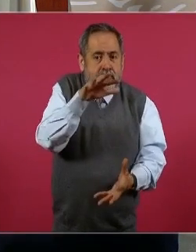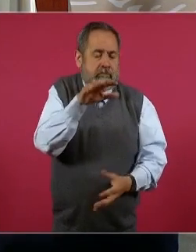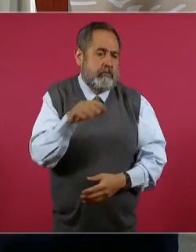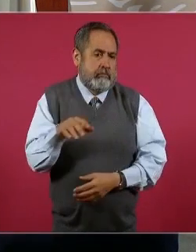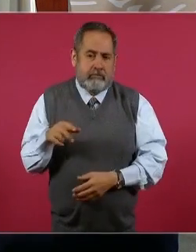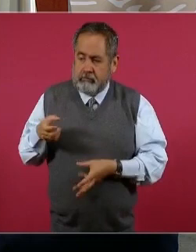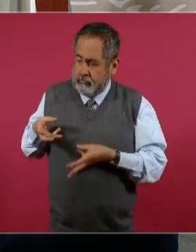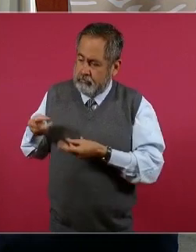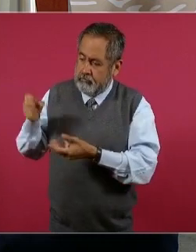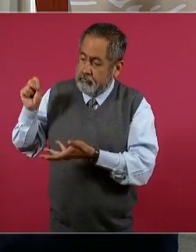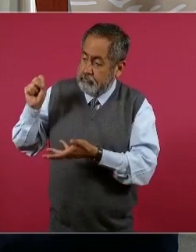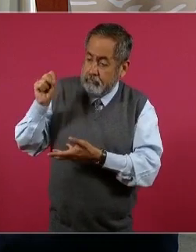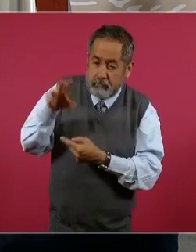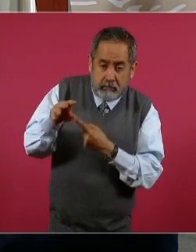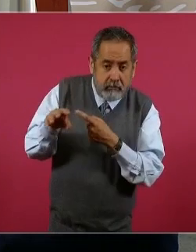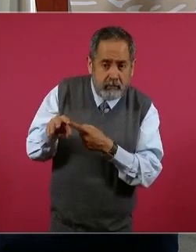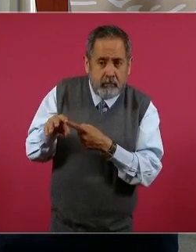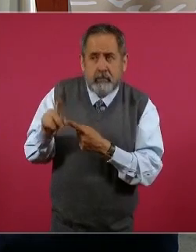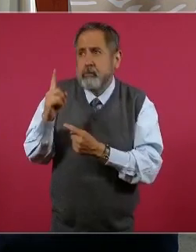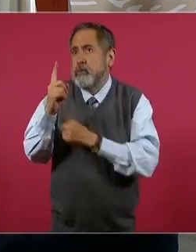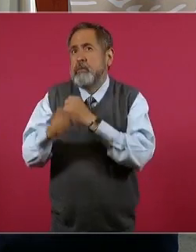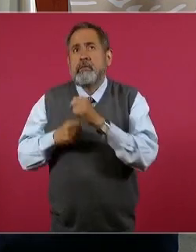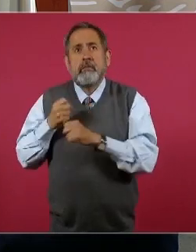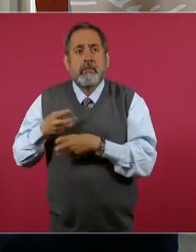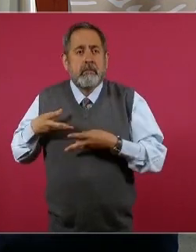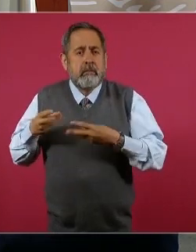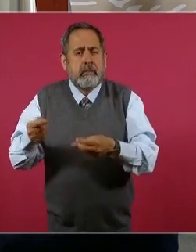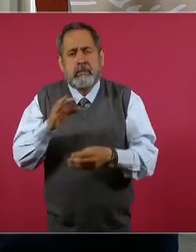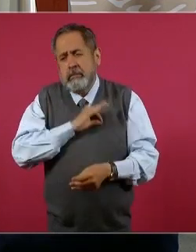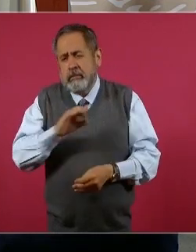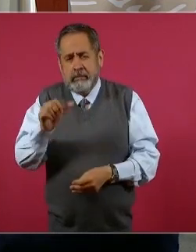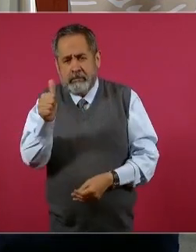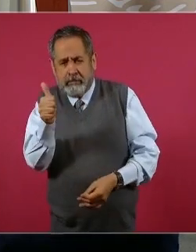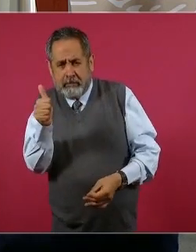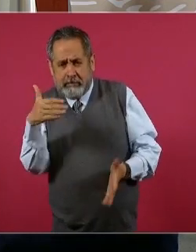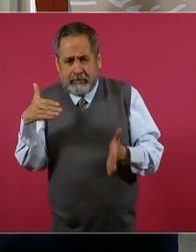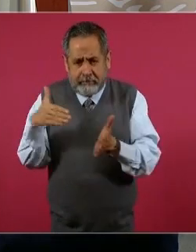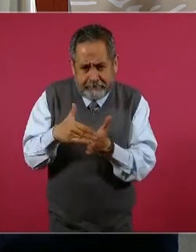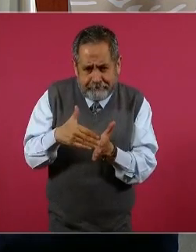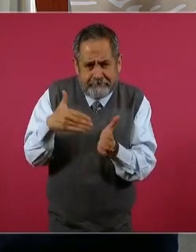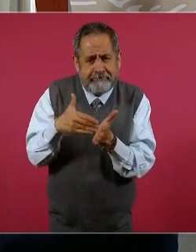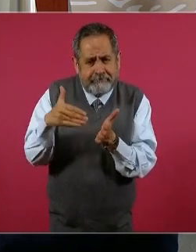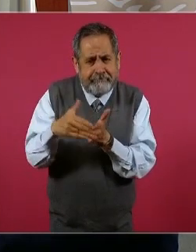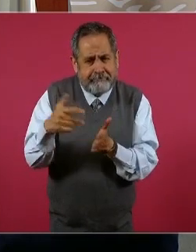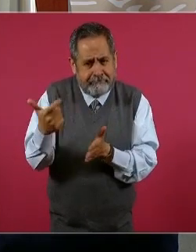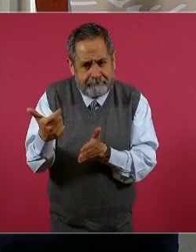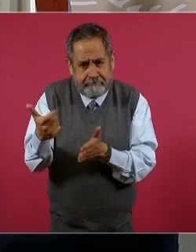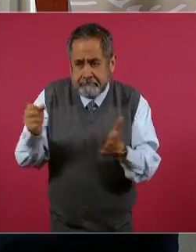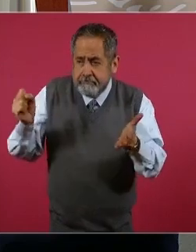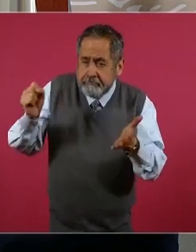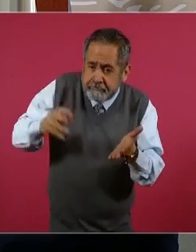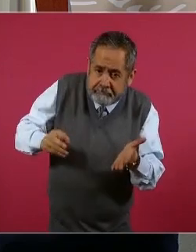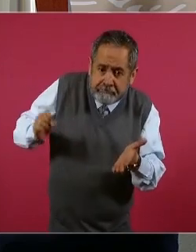significaba una partida anual de 6,000 millones de pesos